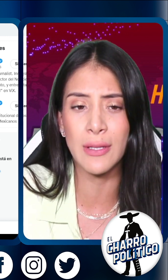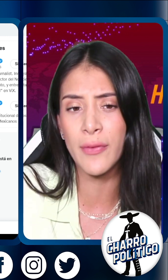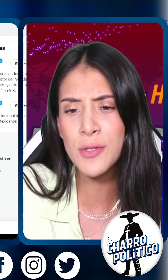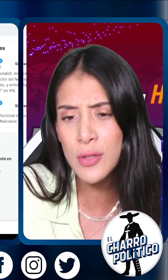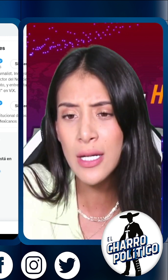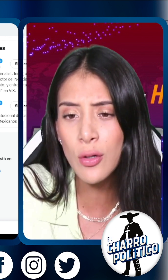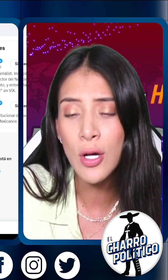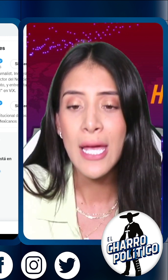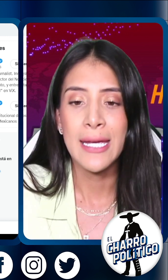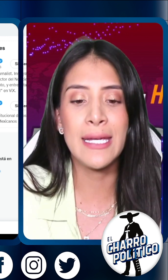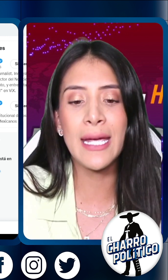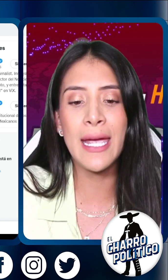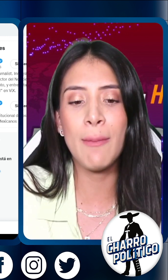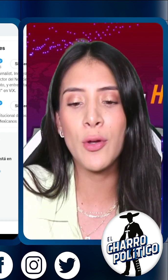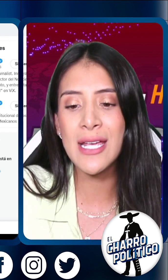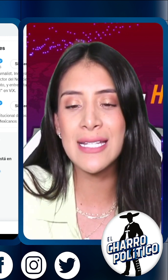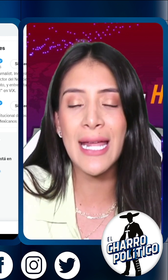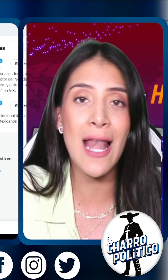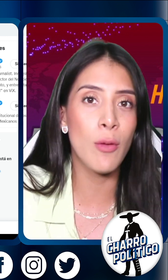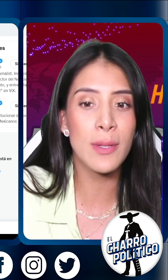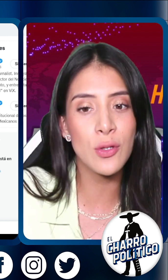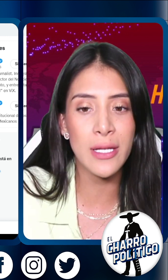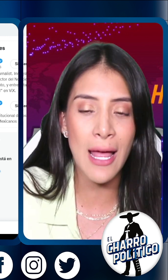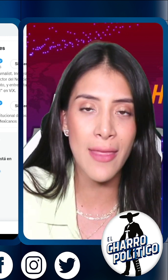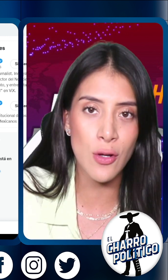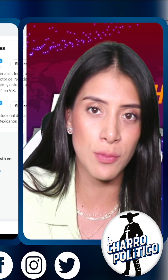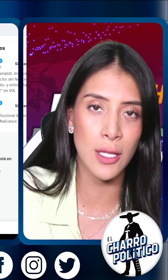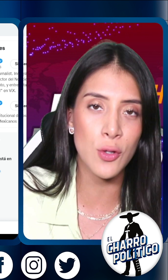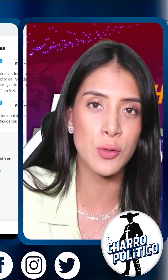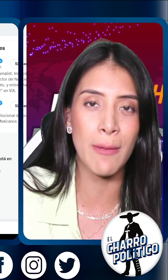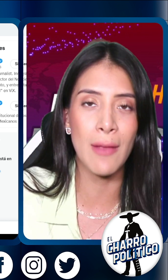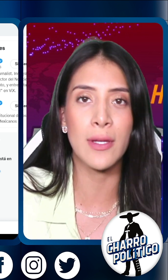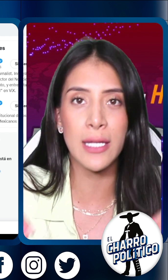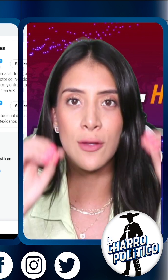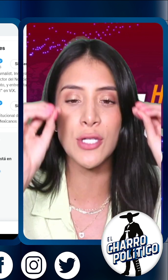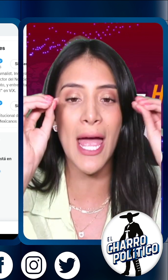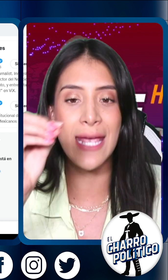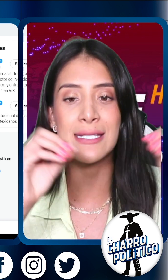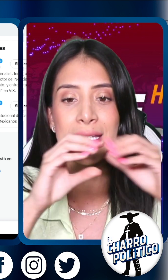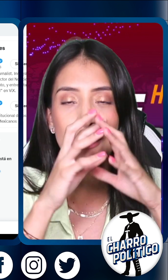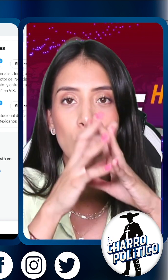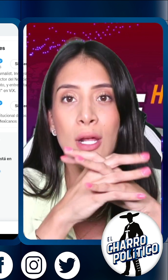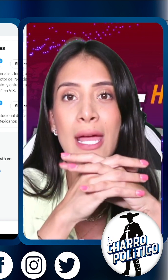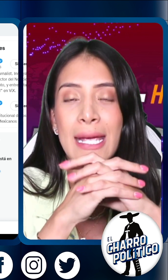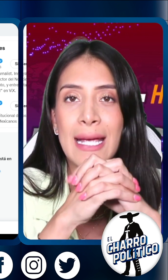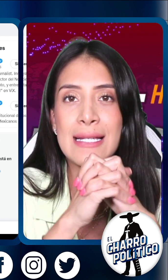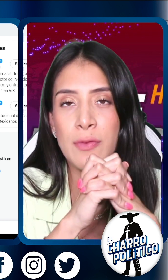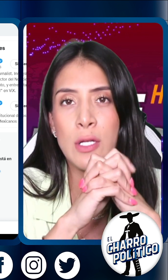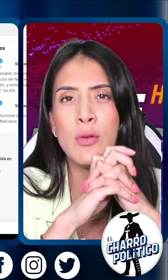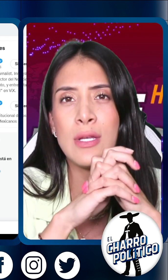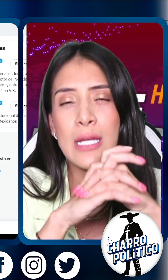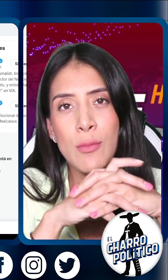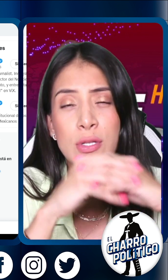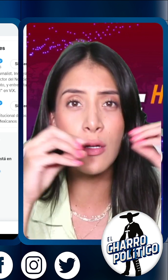es importante mencionarlo, y que él podría ser el López Dóriga de los medios que van dirigidos a este sector que es